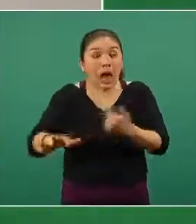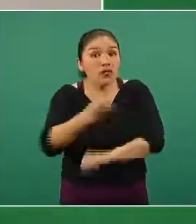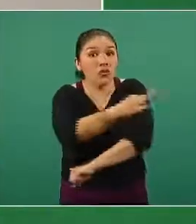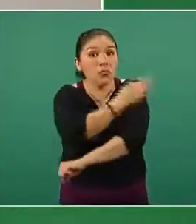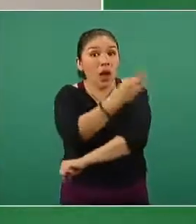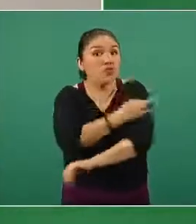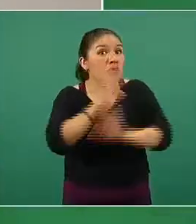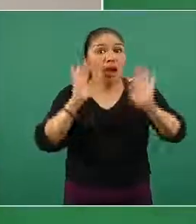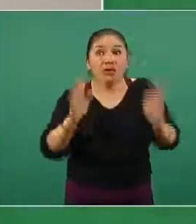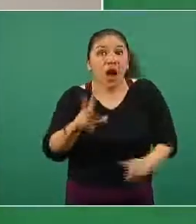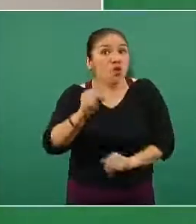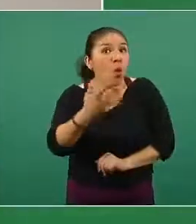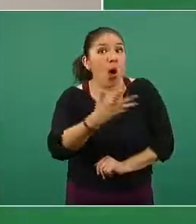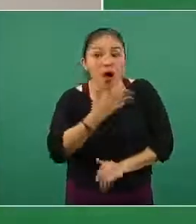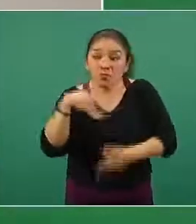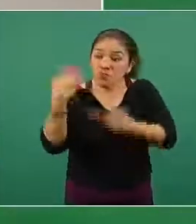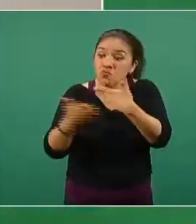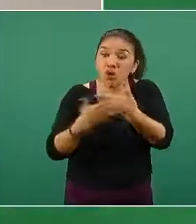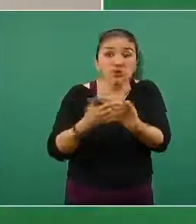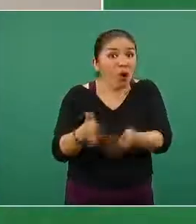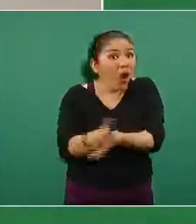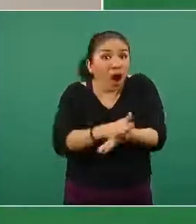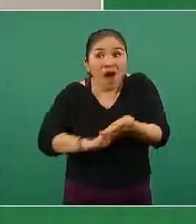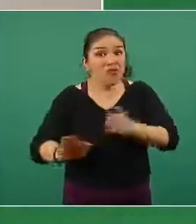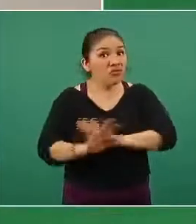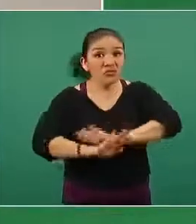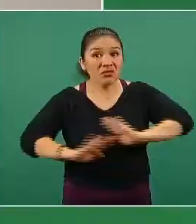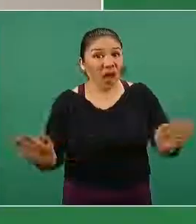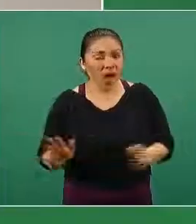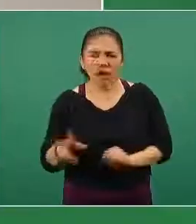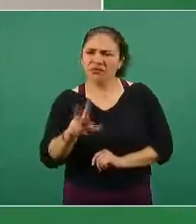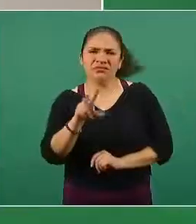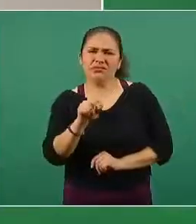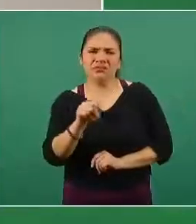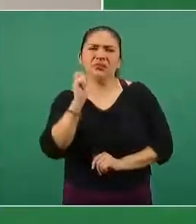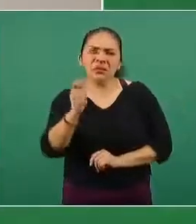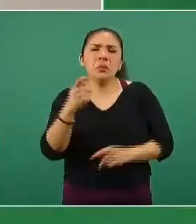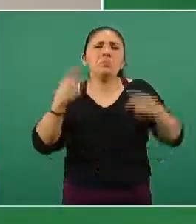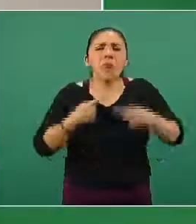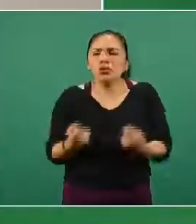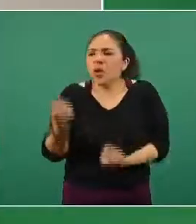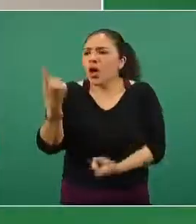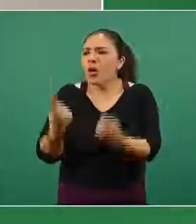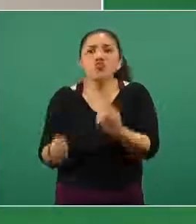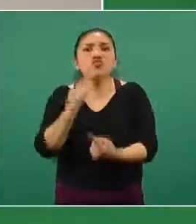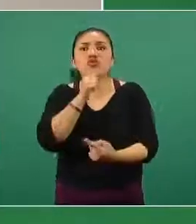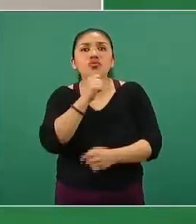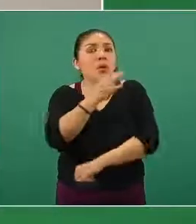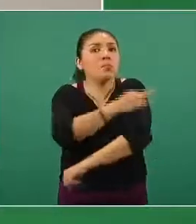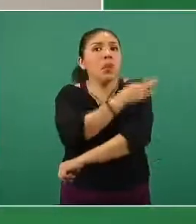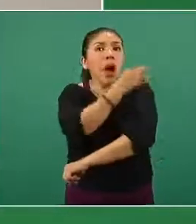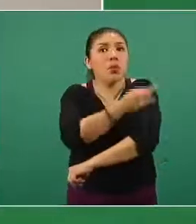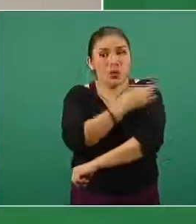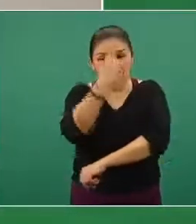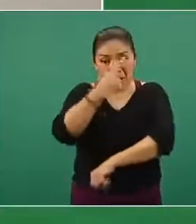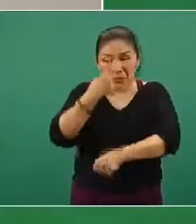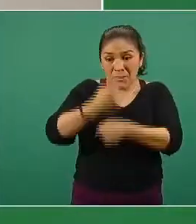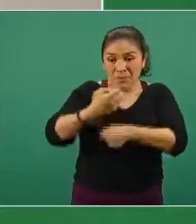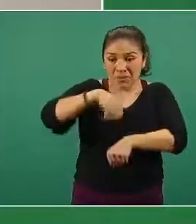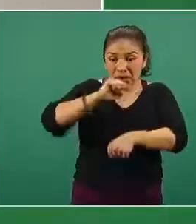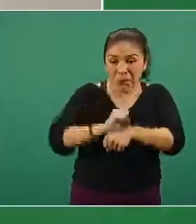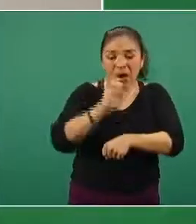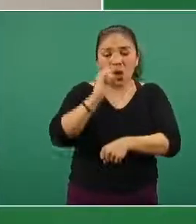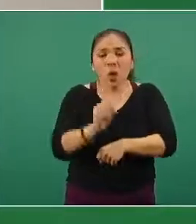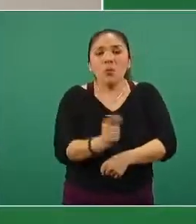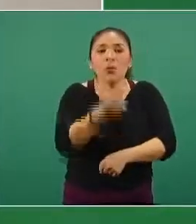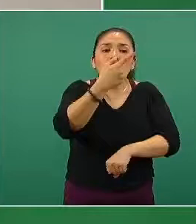vacuna y que por lo tanto ya no habrá más dosis para las personas que por algún motivo todavía no entraron en la primera semana o en los